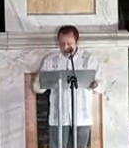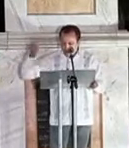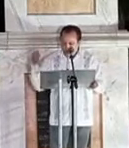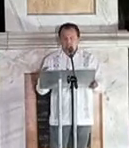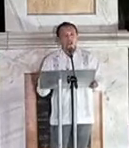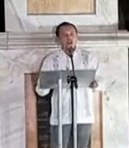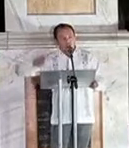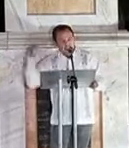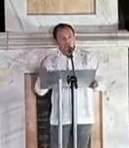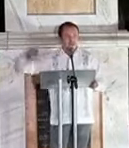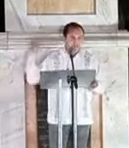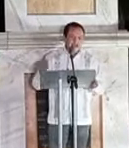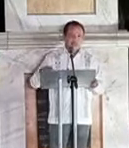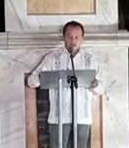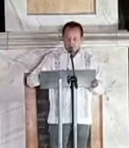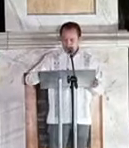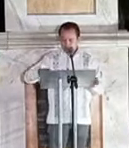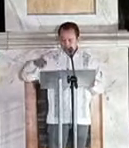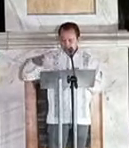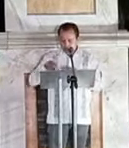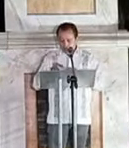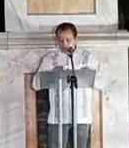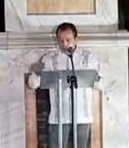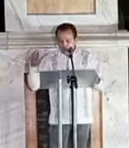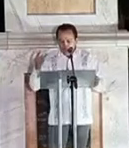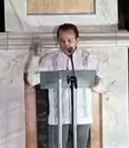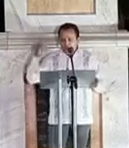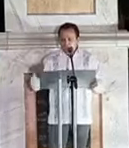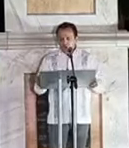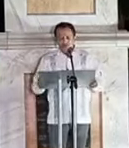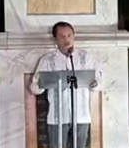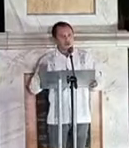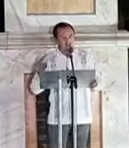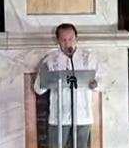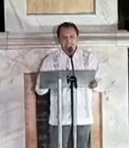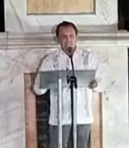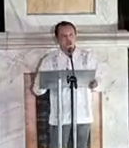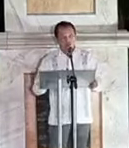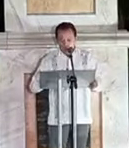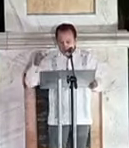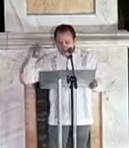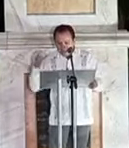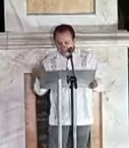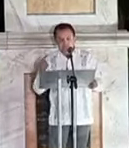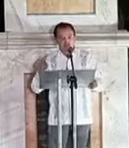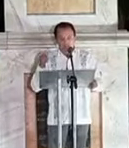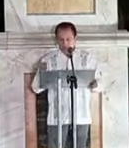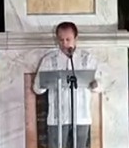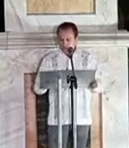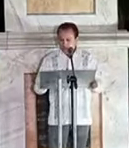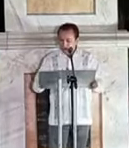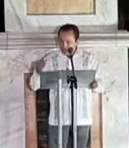ningún lugar o rincón de México. No buscamos un beneficio o interés